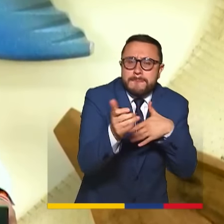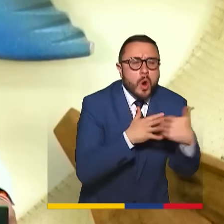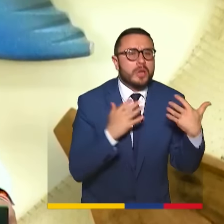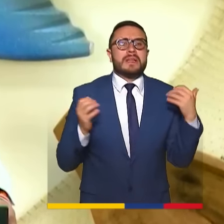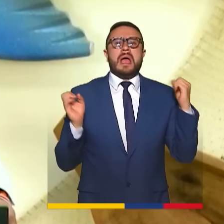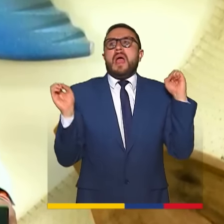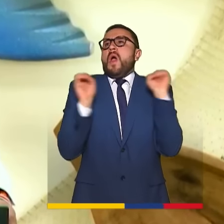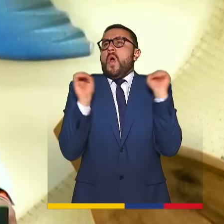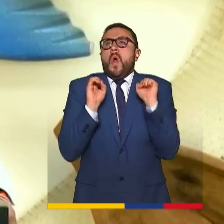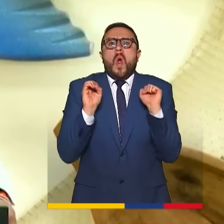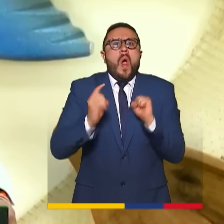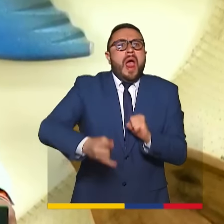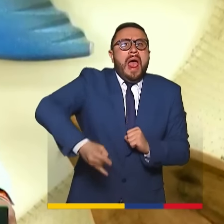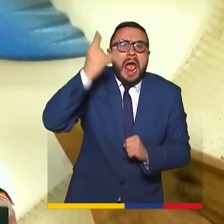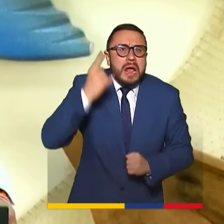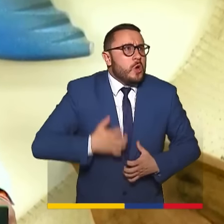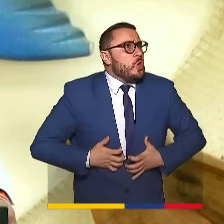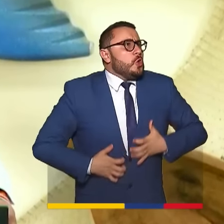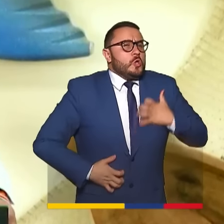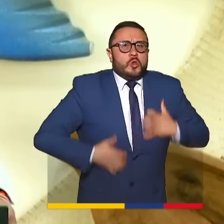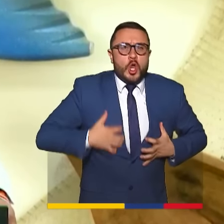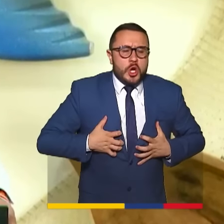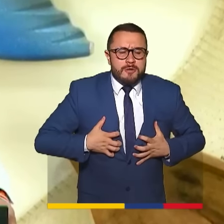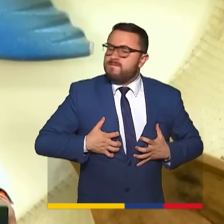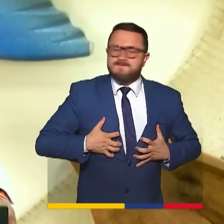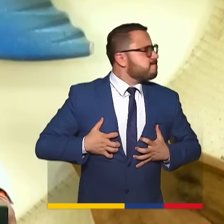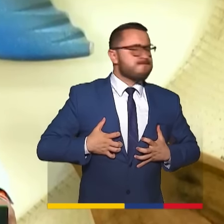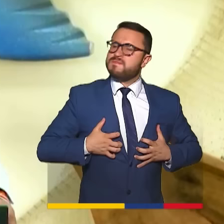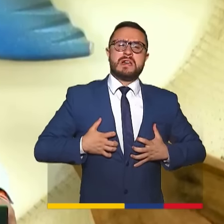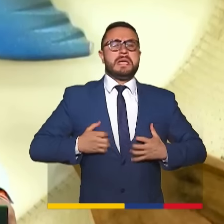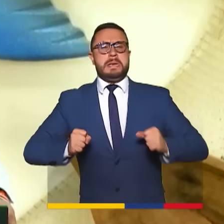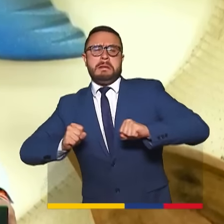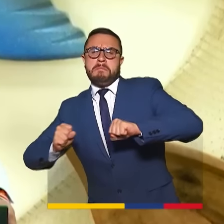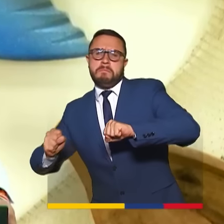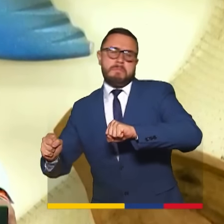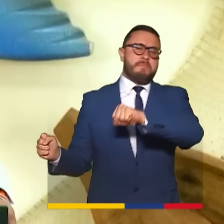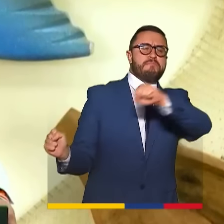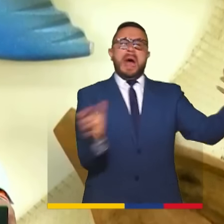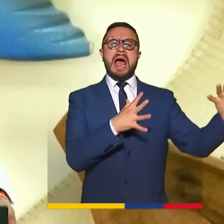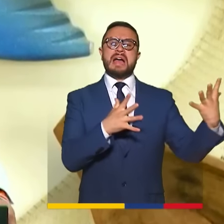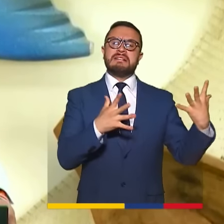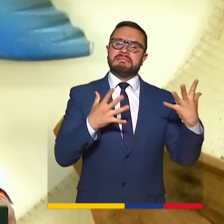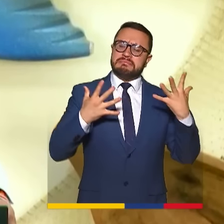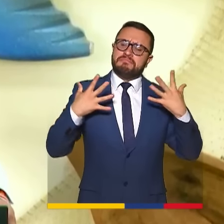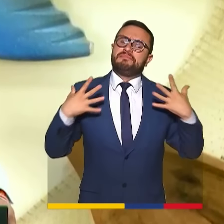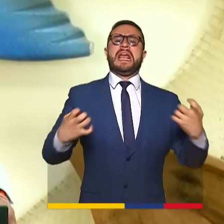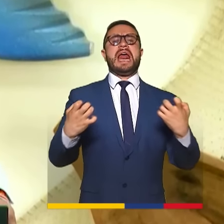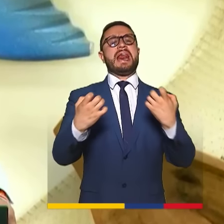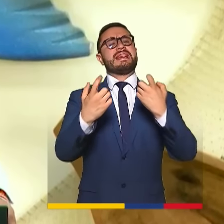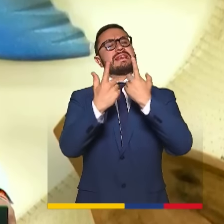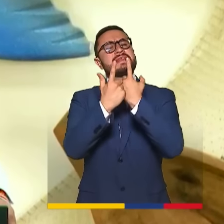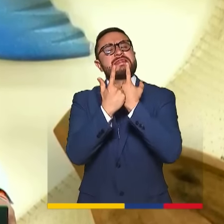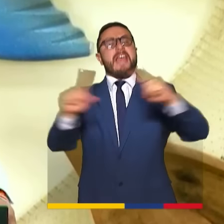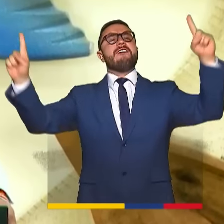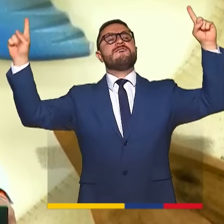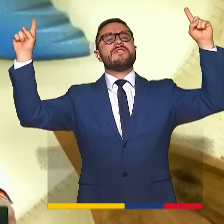ante cualquier temor, el principio básico de ser libres,